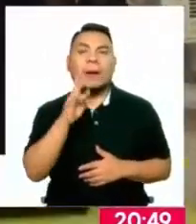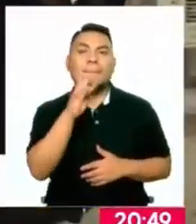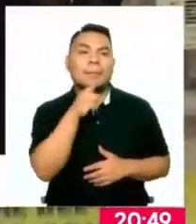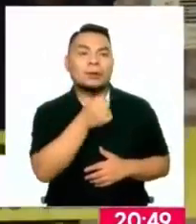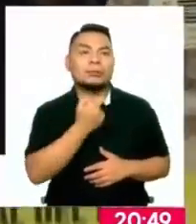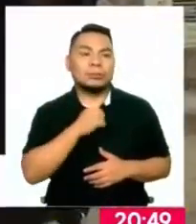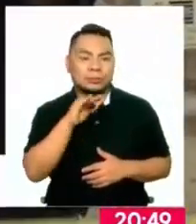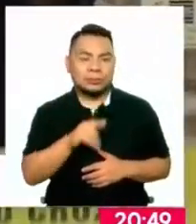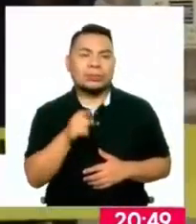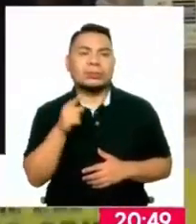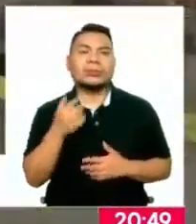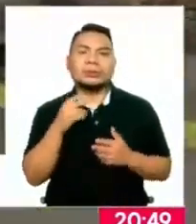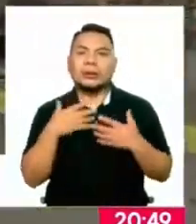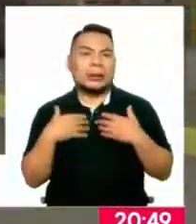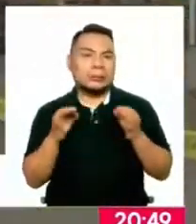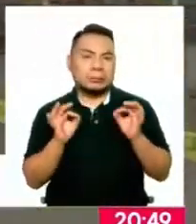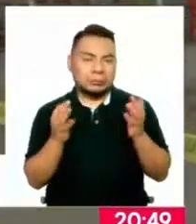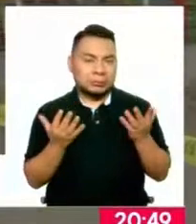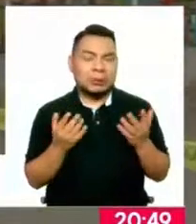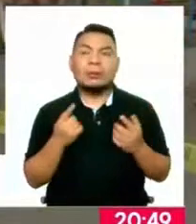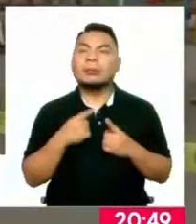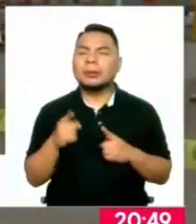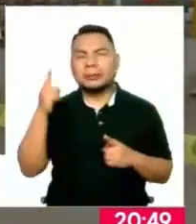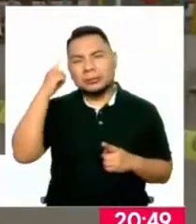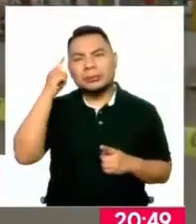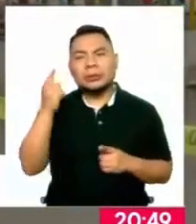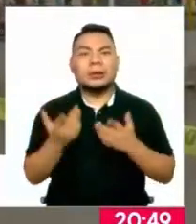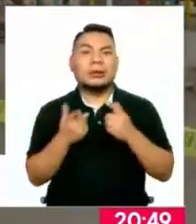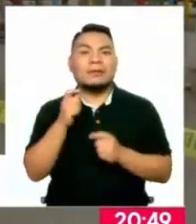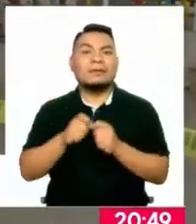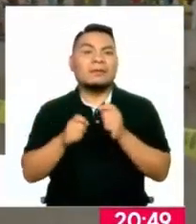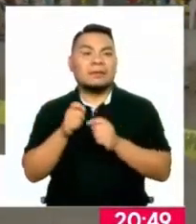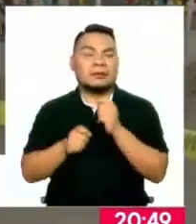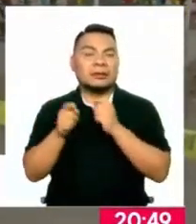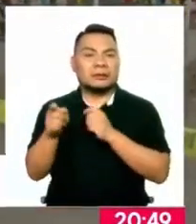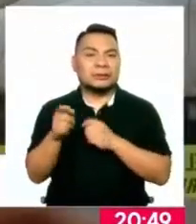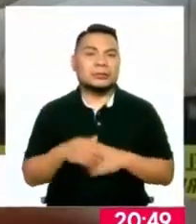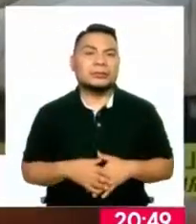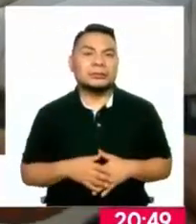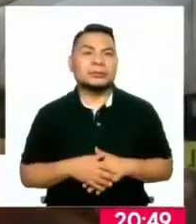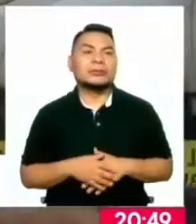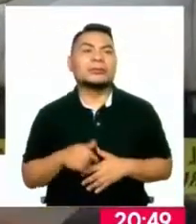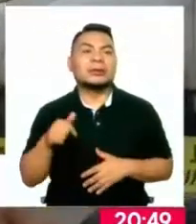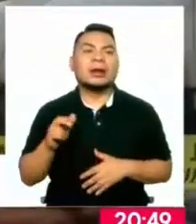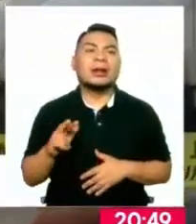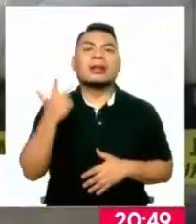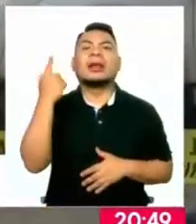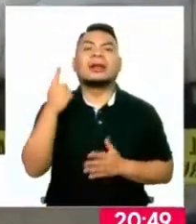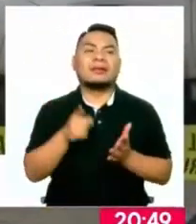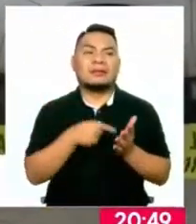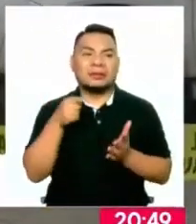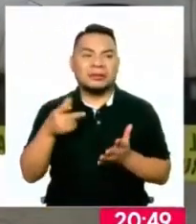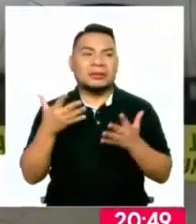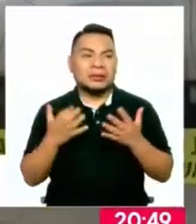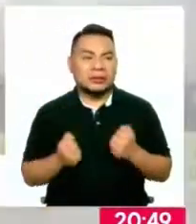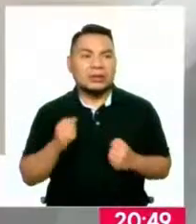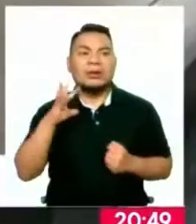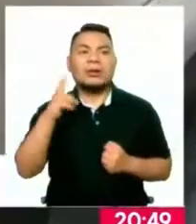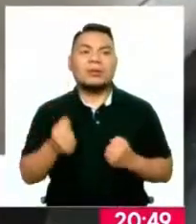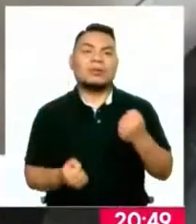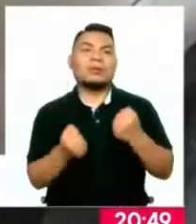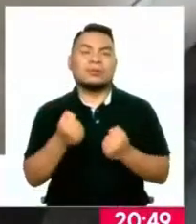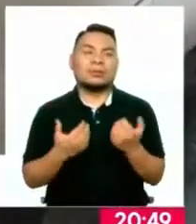menor hijo resultaron ilesos. Sospechan que se trata de un ajuste de cuentas. Esta es la tercera vez que le quieren robar el